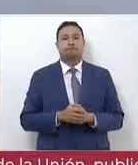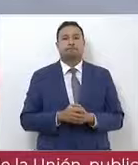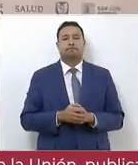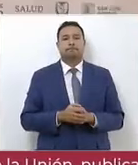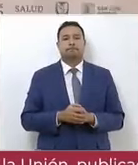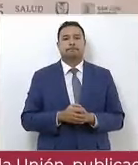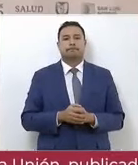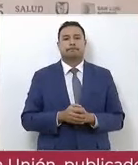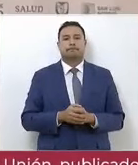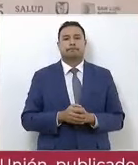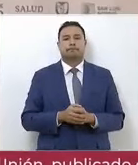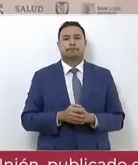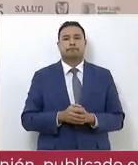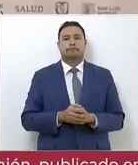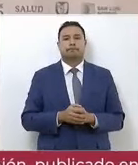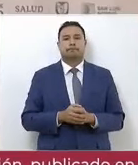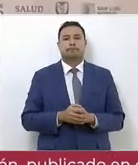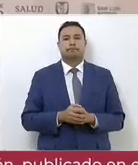Entonces,